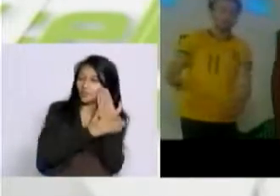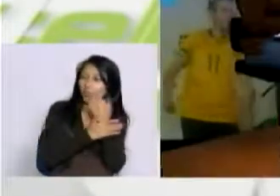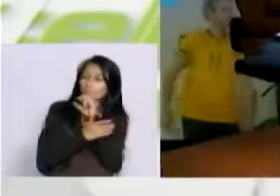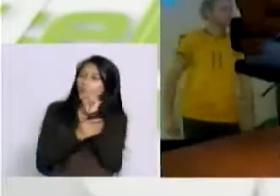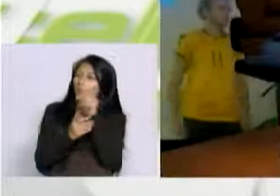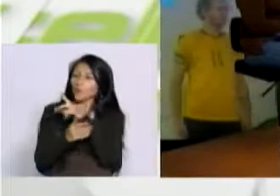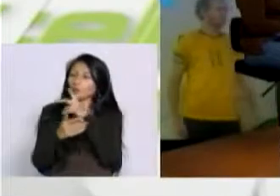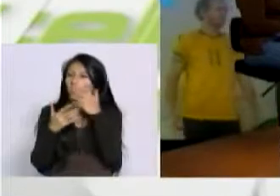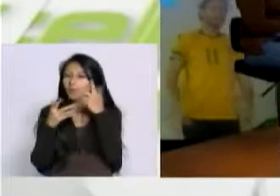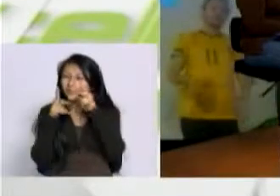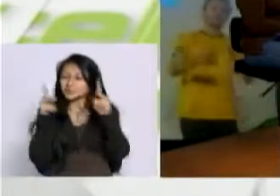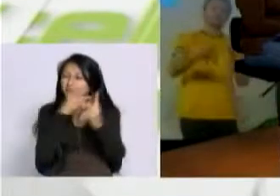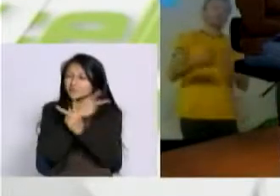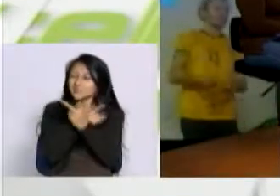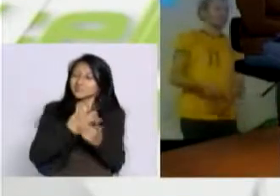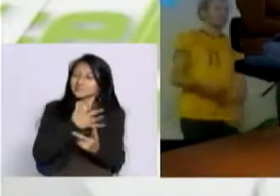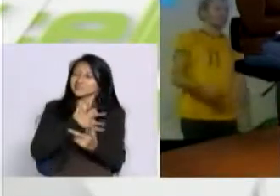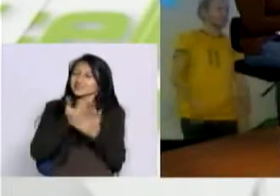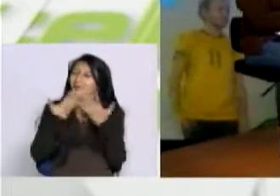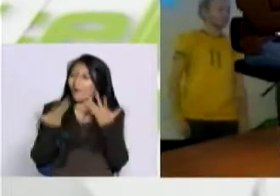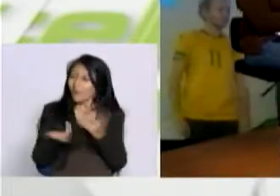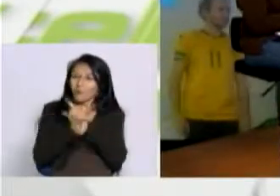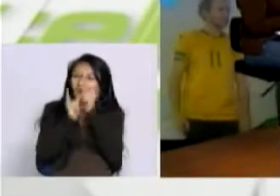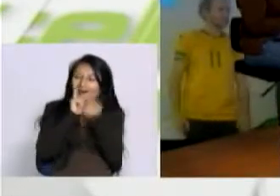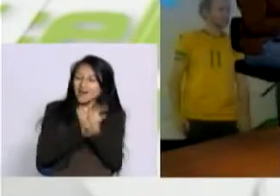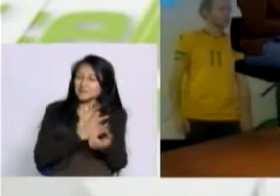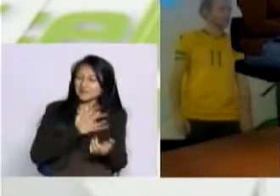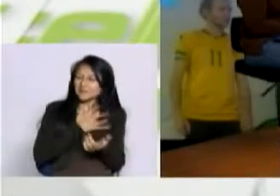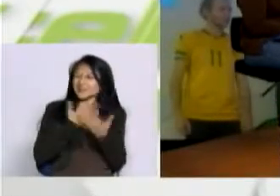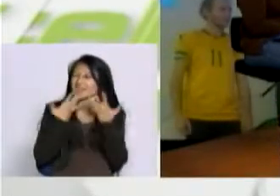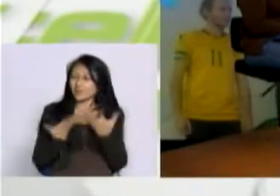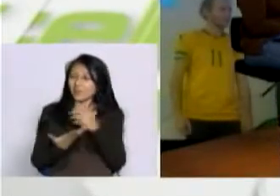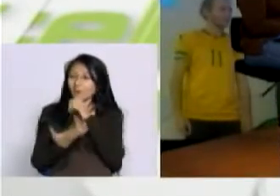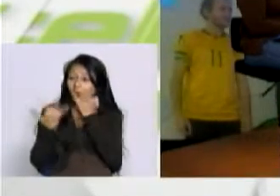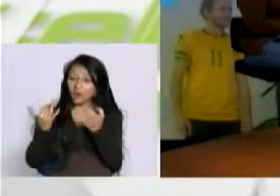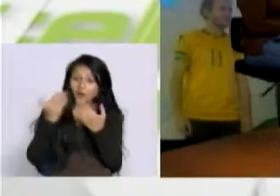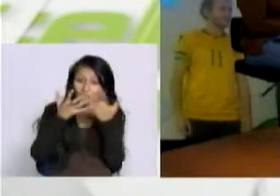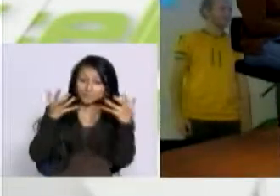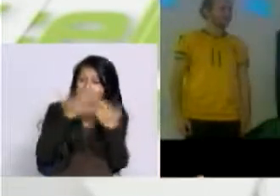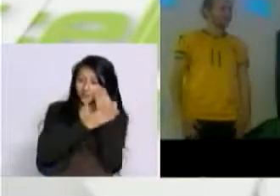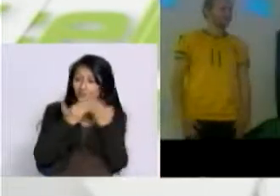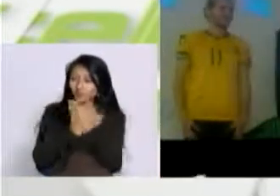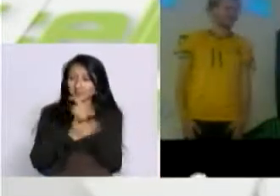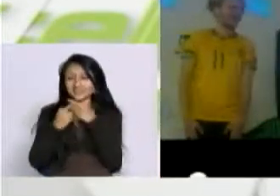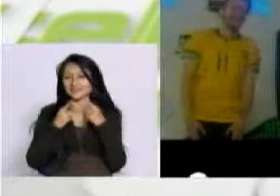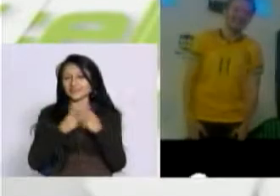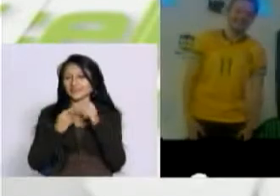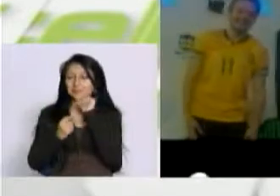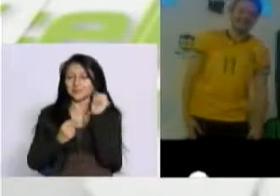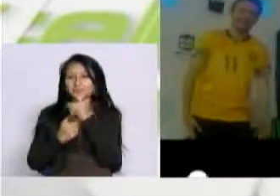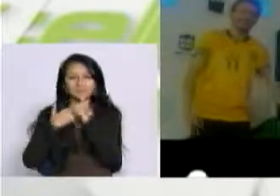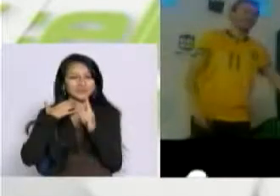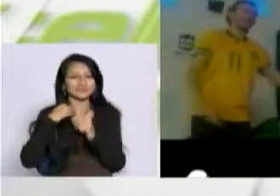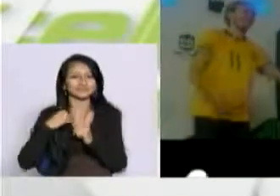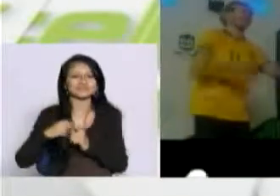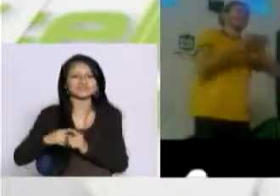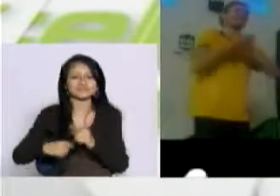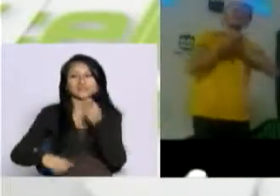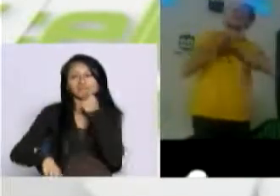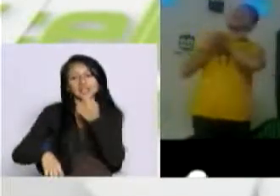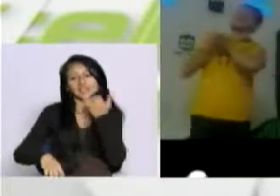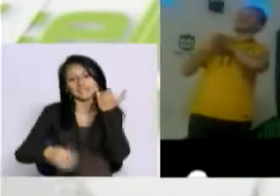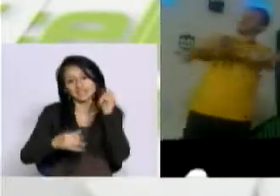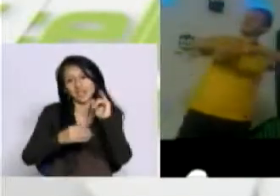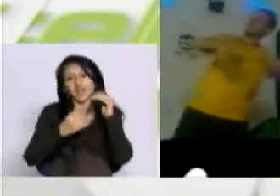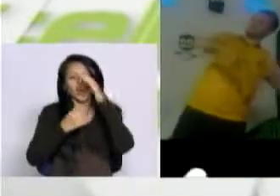que van a recibir ellos el programa nuevo como tal y con ese formato tan innovador que ustedes tienen para ellos? Bueno, después de haber recibido todas esas sugerencias